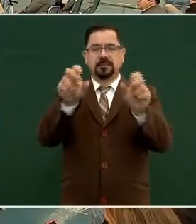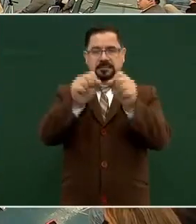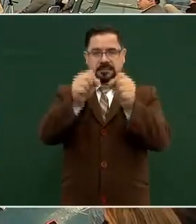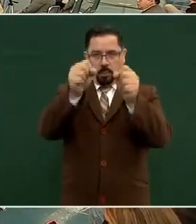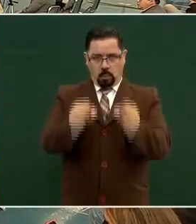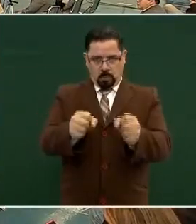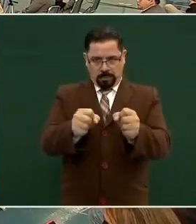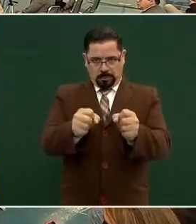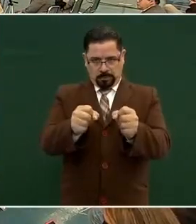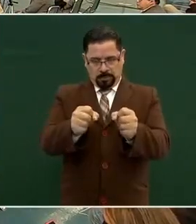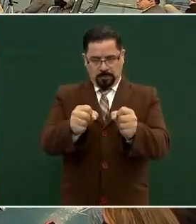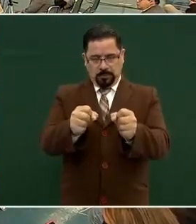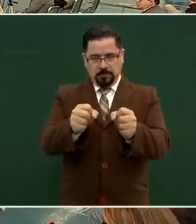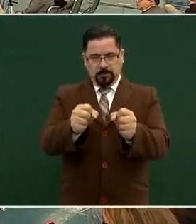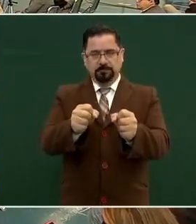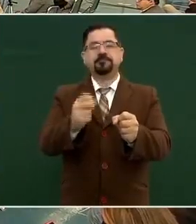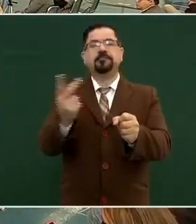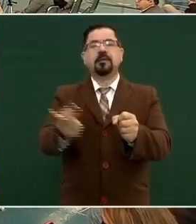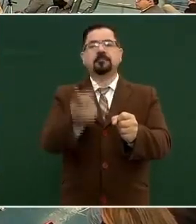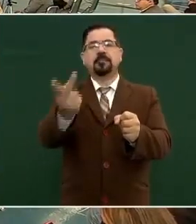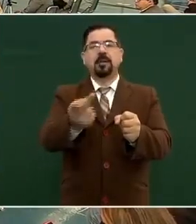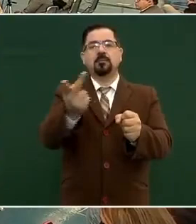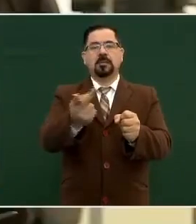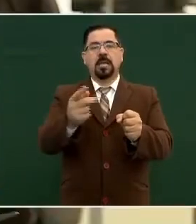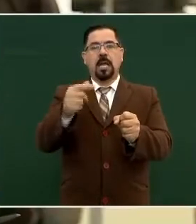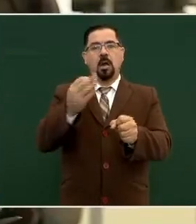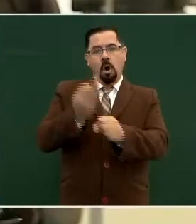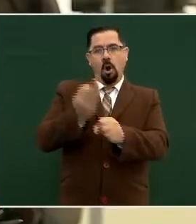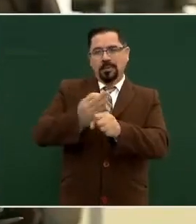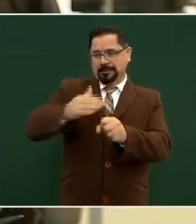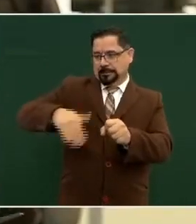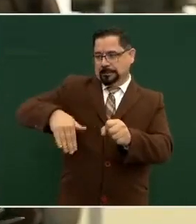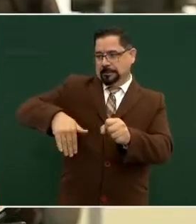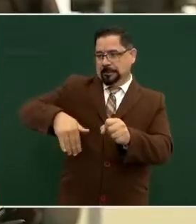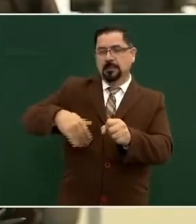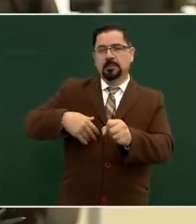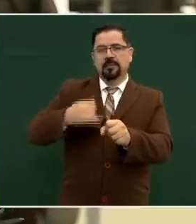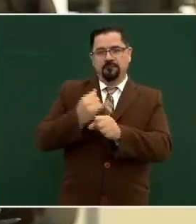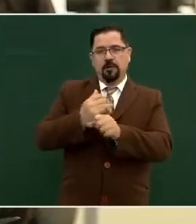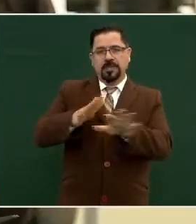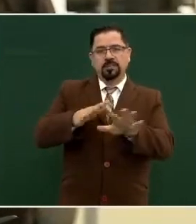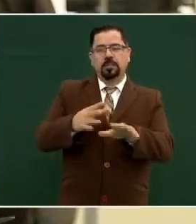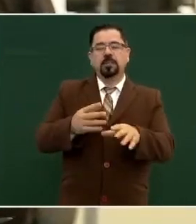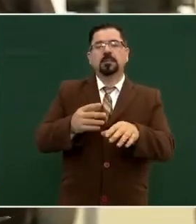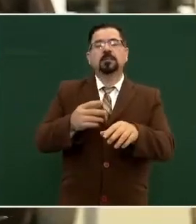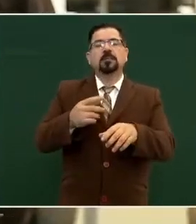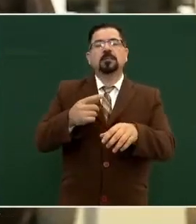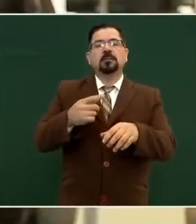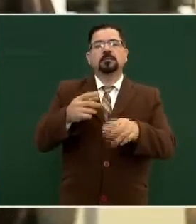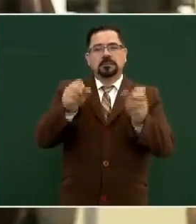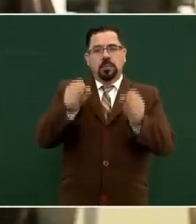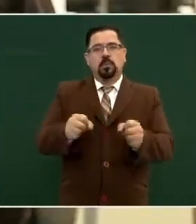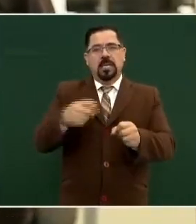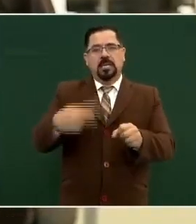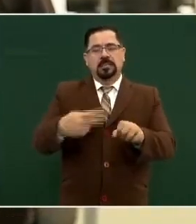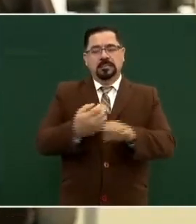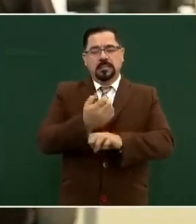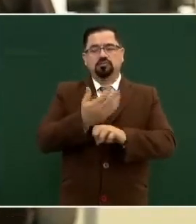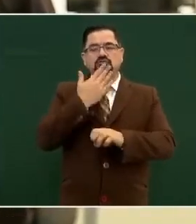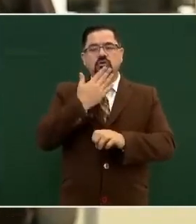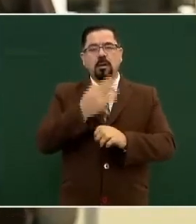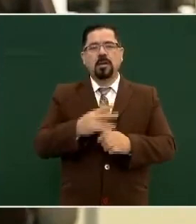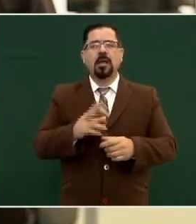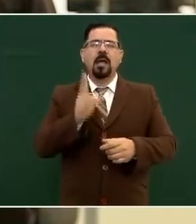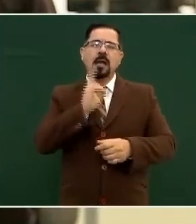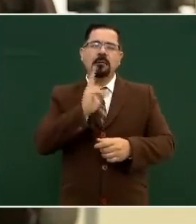preguntarles, se dieron aquí ya los números de cómo va el tema de la seguridad en Sonora, si nos pudieran comentar un poco sobre